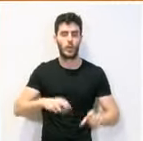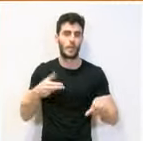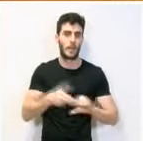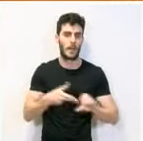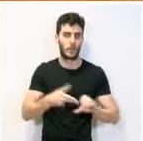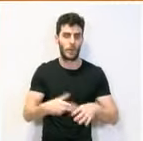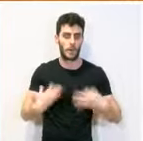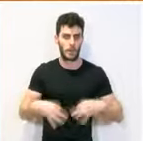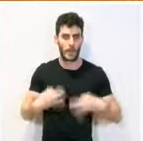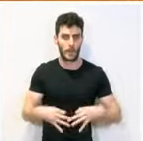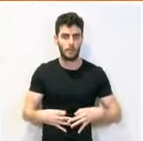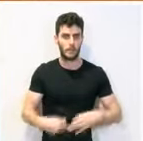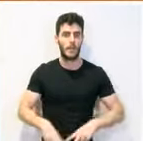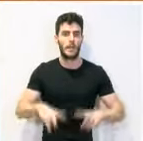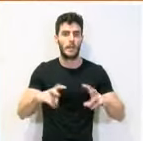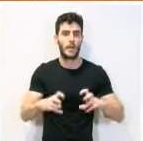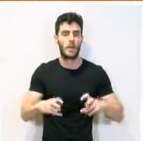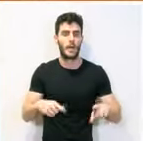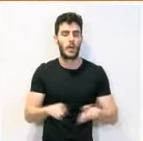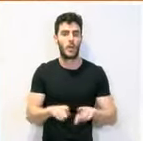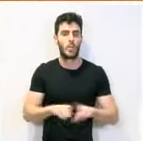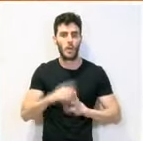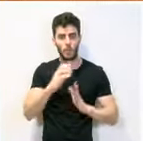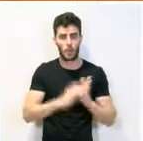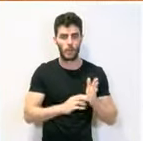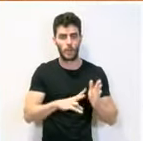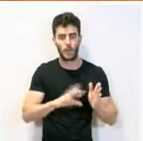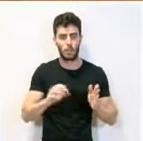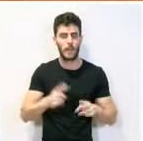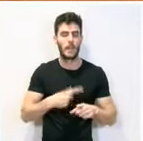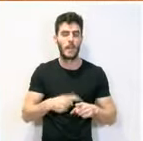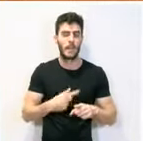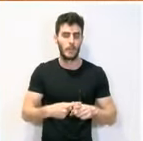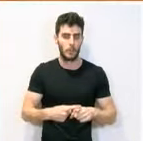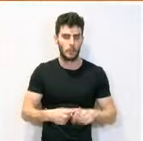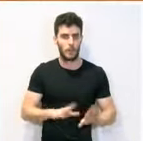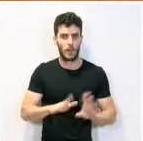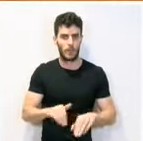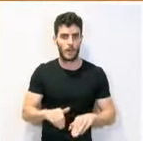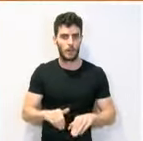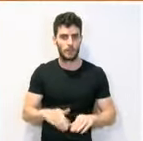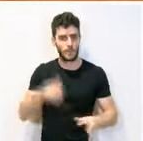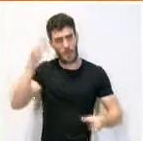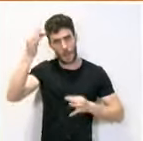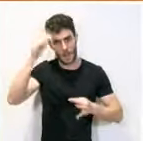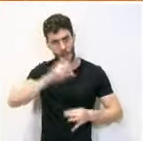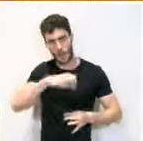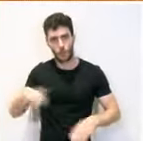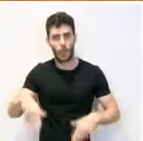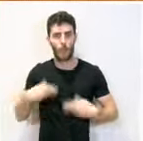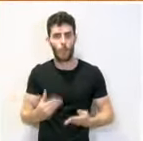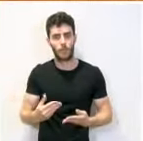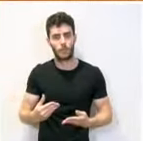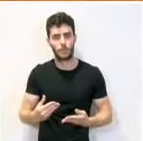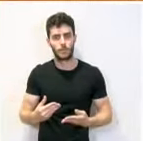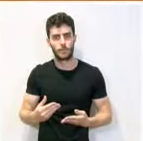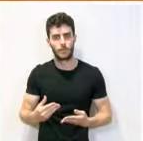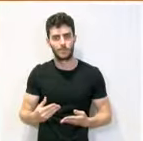¿verdad? Que esa bonificación de los 20 céntimos al final se concreta en que hayan aumentado